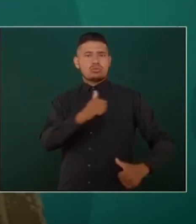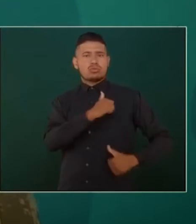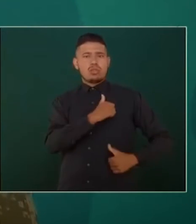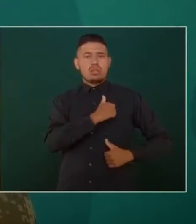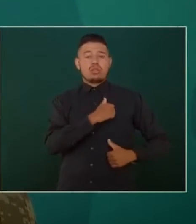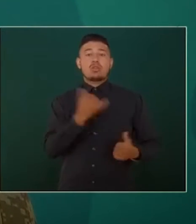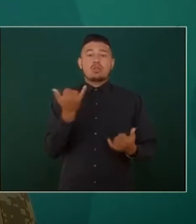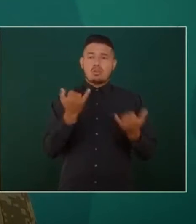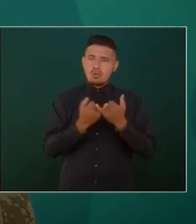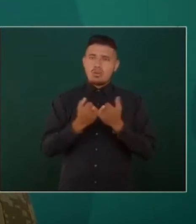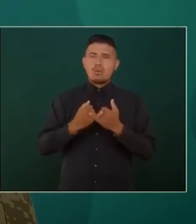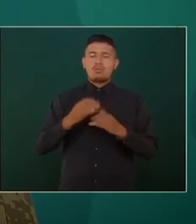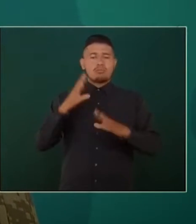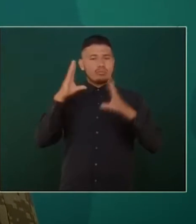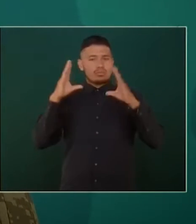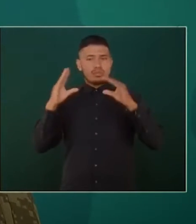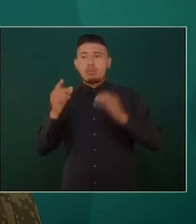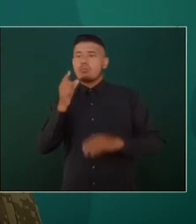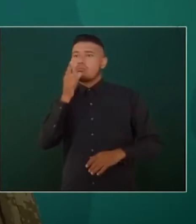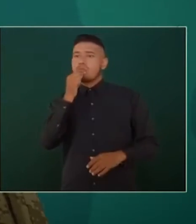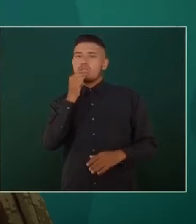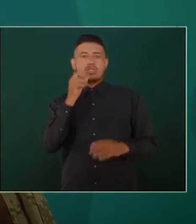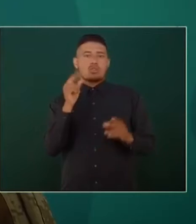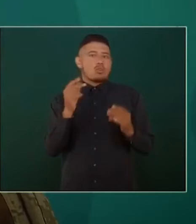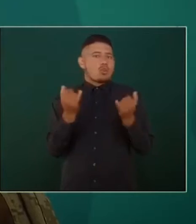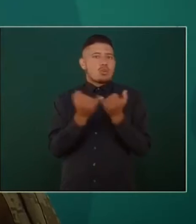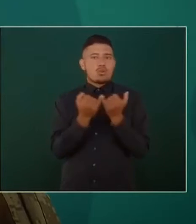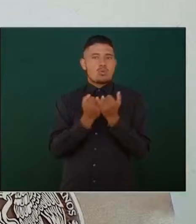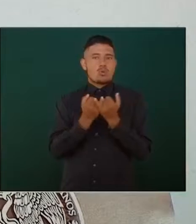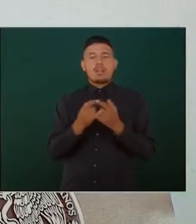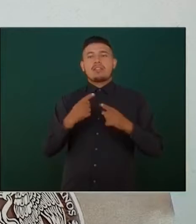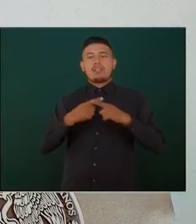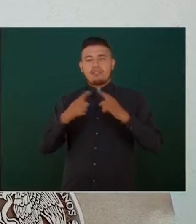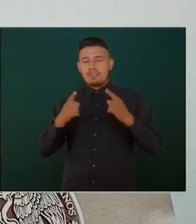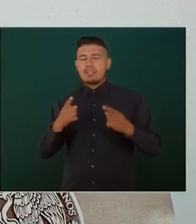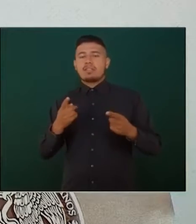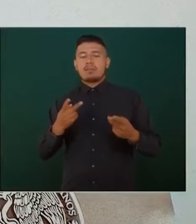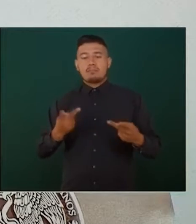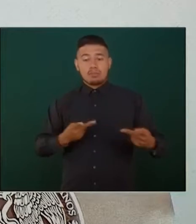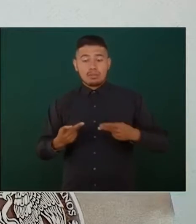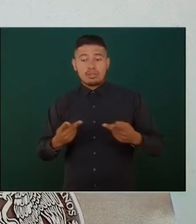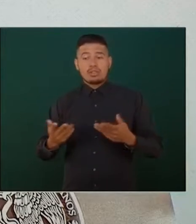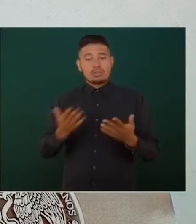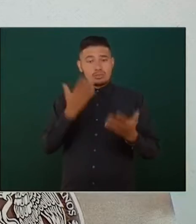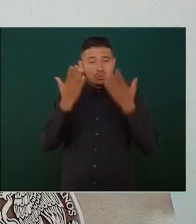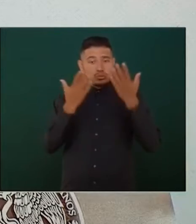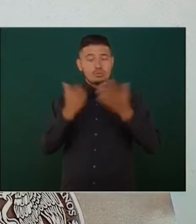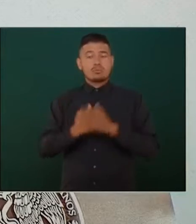formar a un policía. Los planes de estudio se